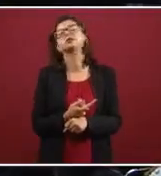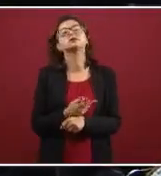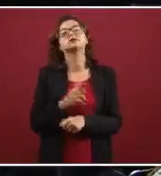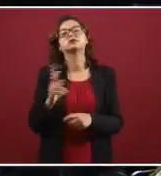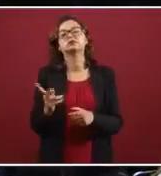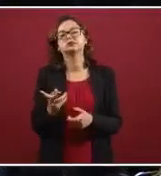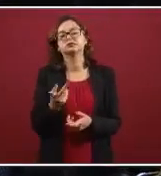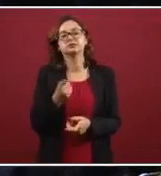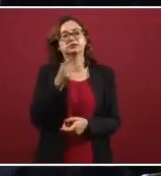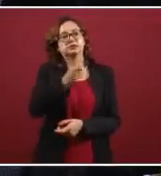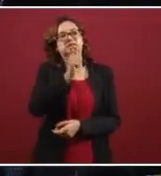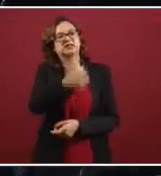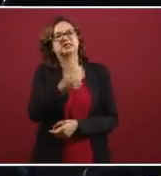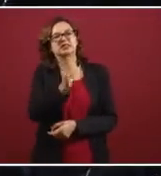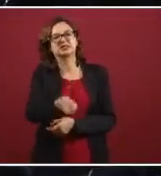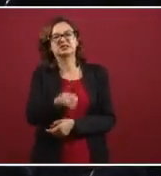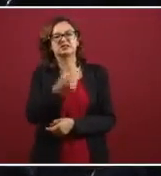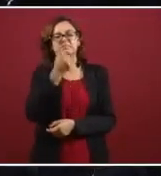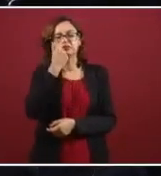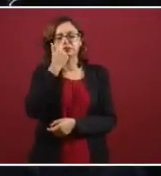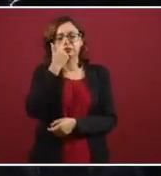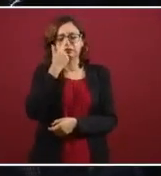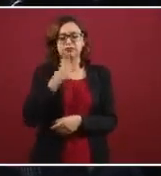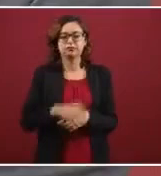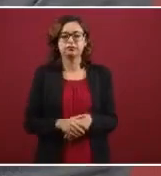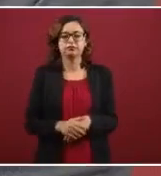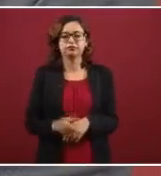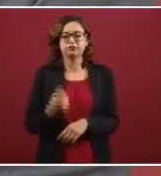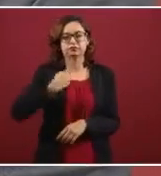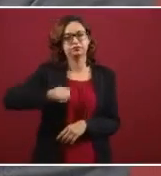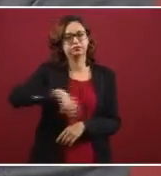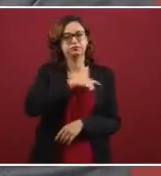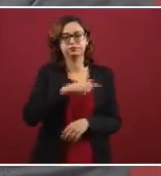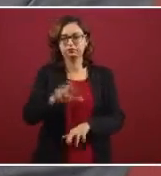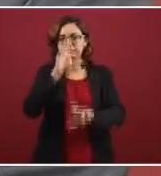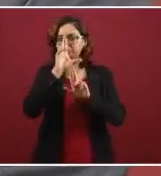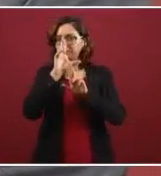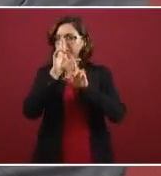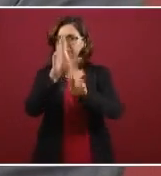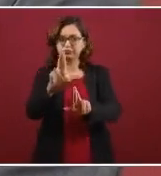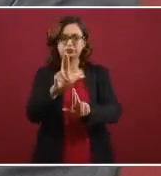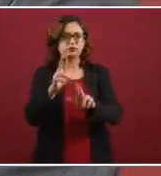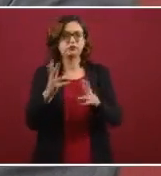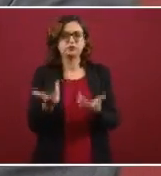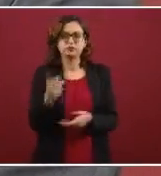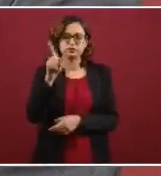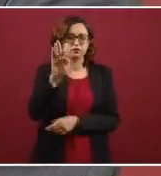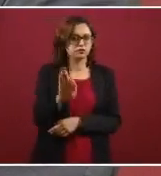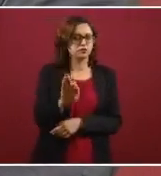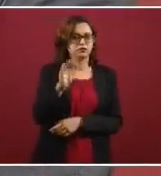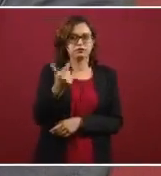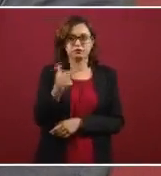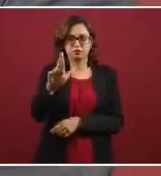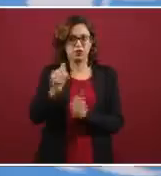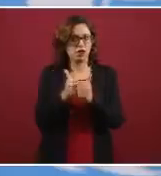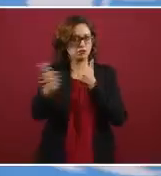indagatorias. Nosotros somos respetuosos de la autonomía de la Fiscalía, pero